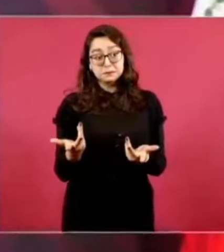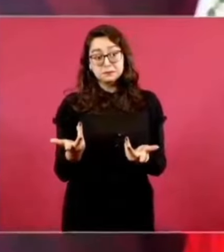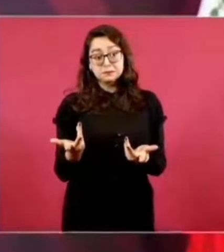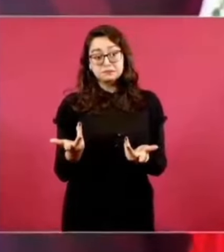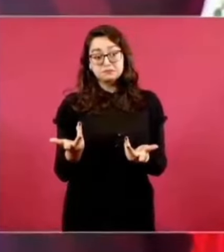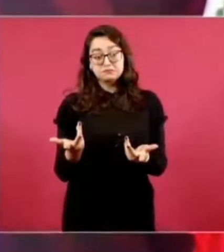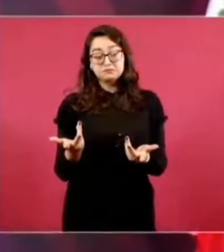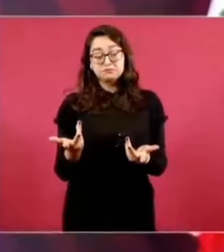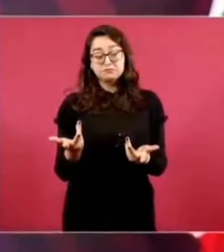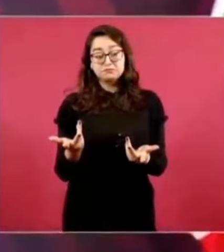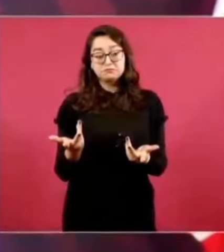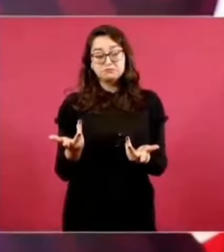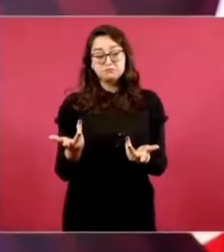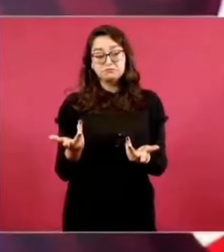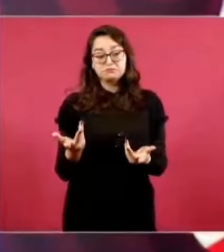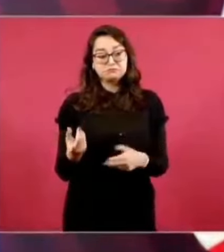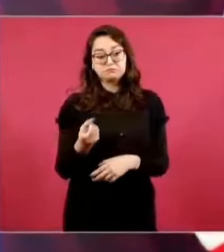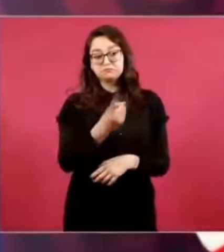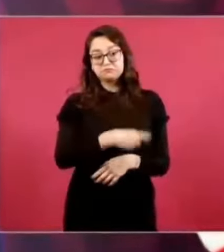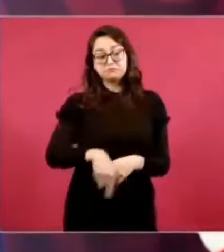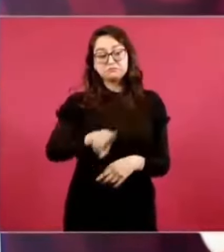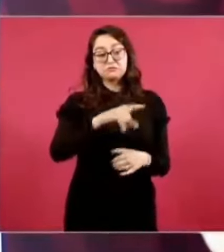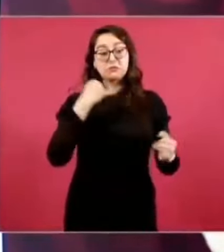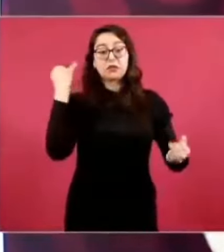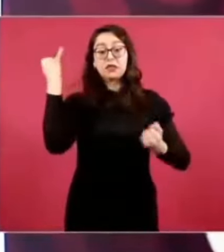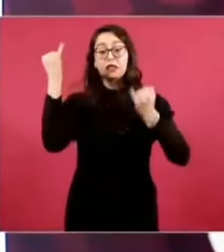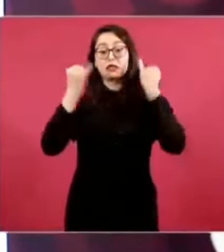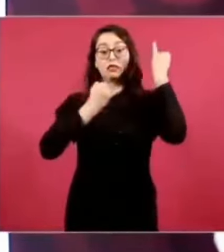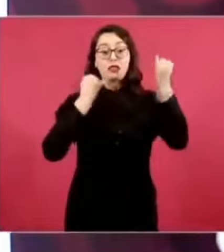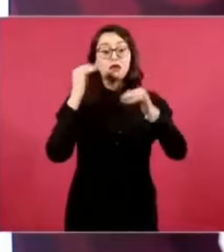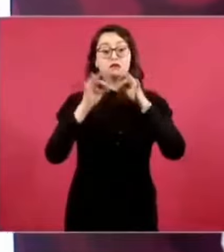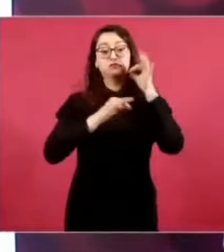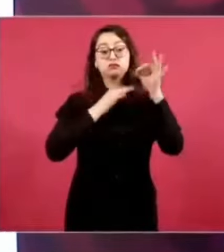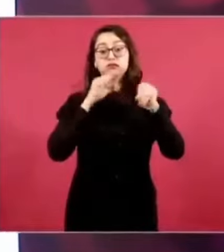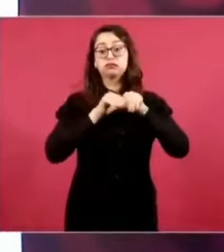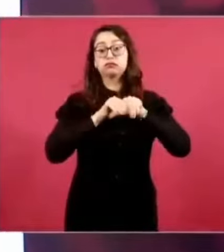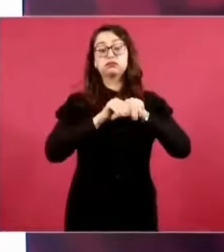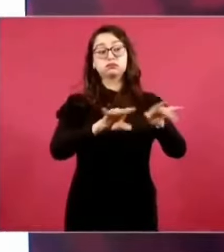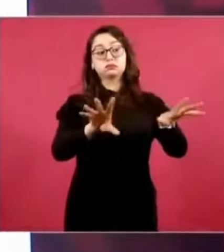Todo eso es parte de la propaganda y es válido, ¿no?